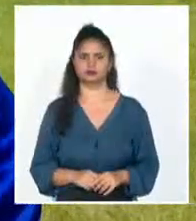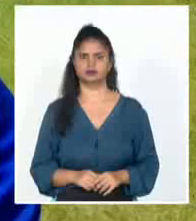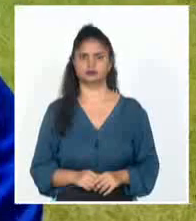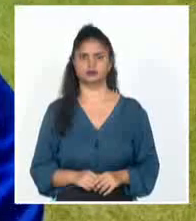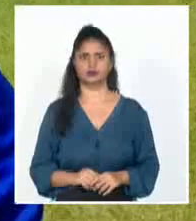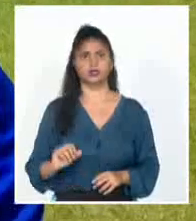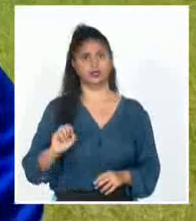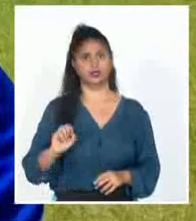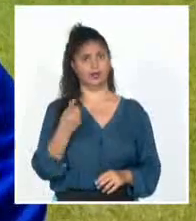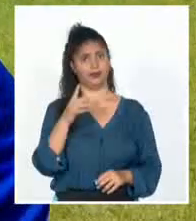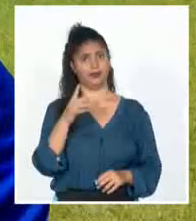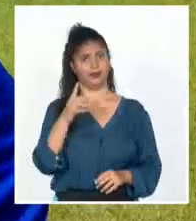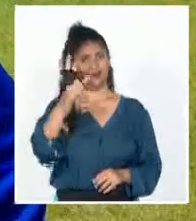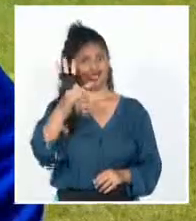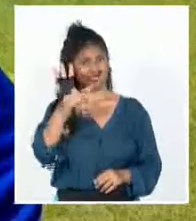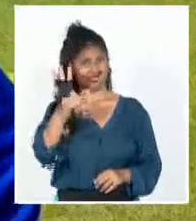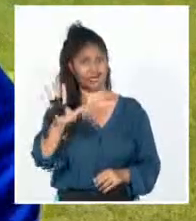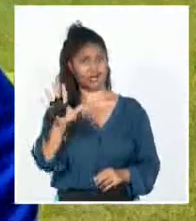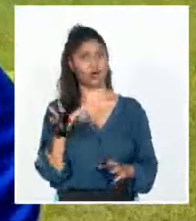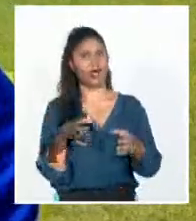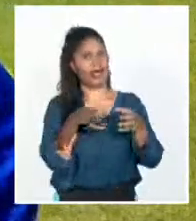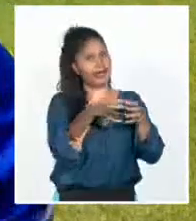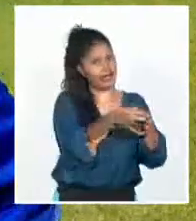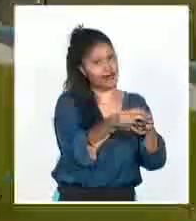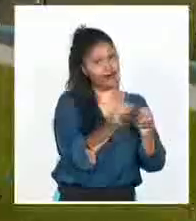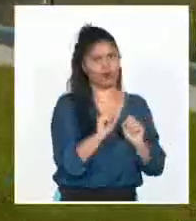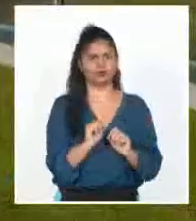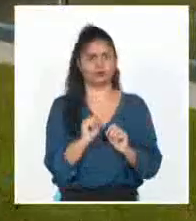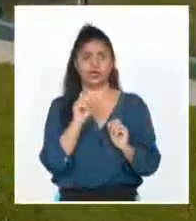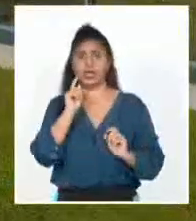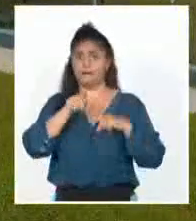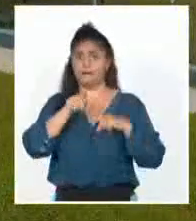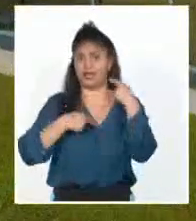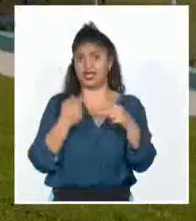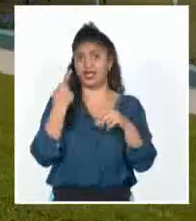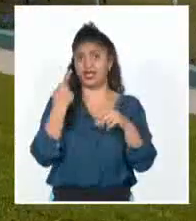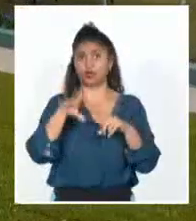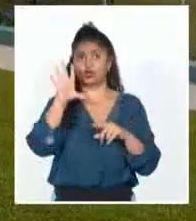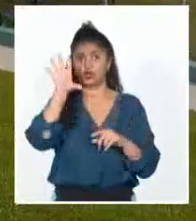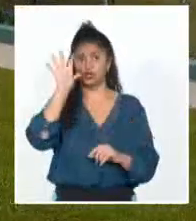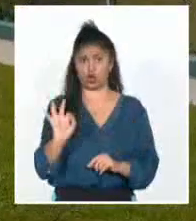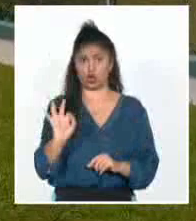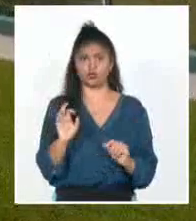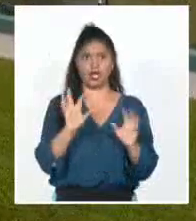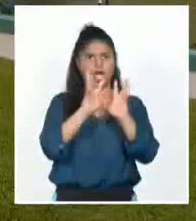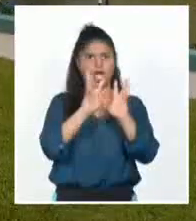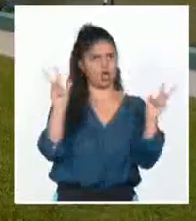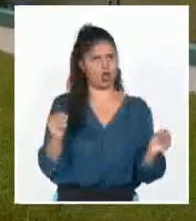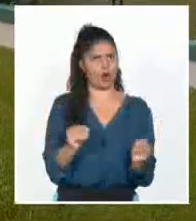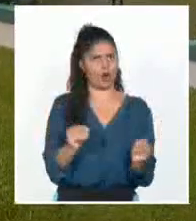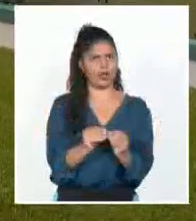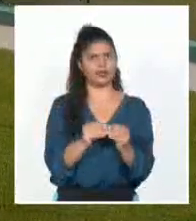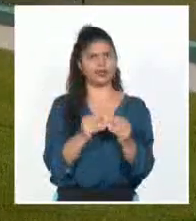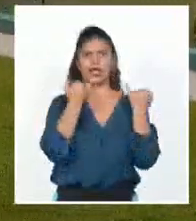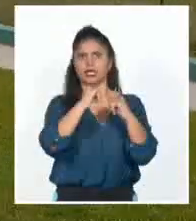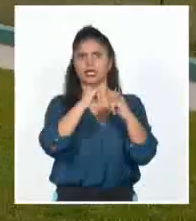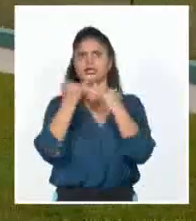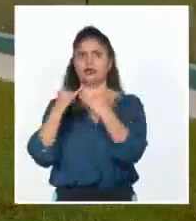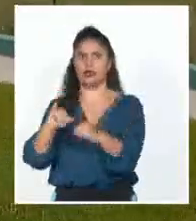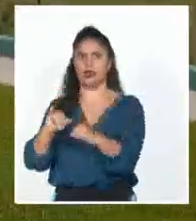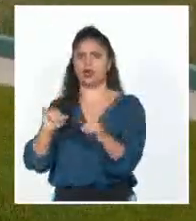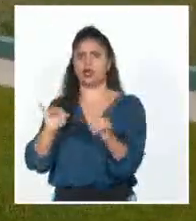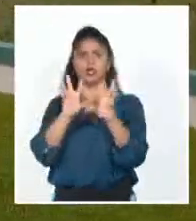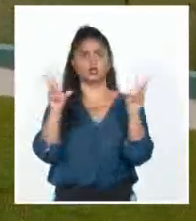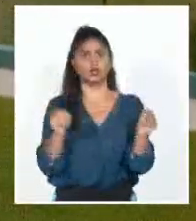clasificación, ese es el equipo. Y mañana, o los otros 50 que completan la parte individual, que en total son